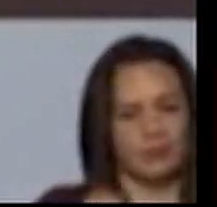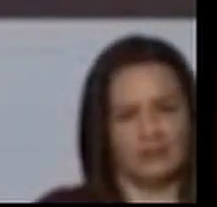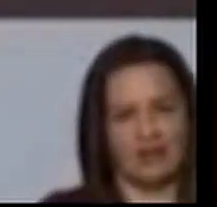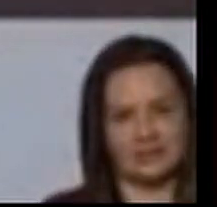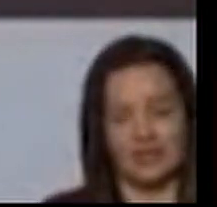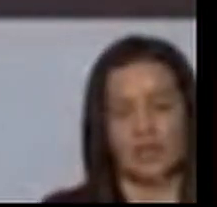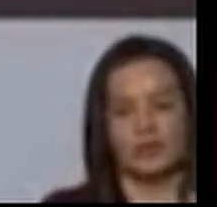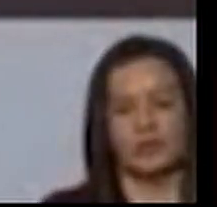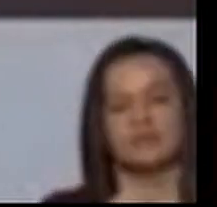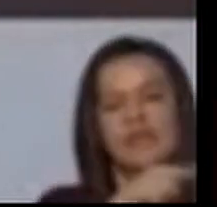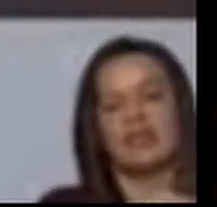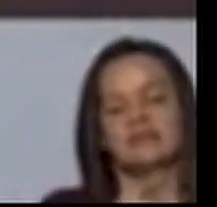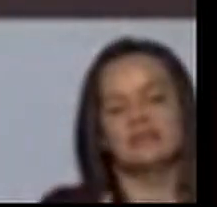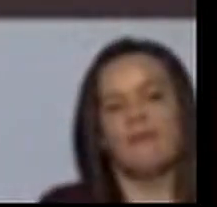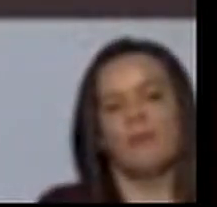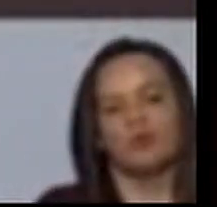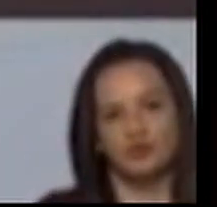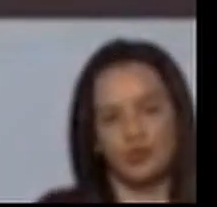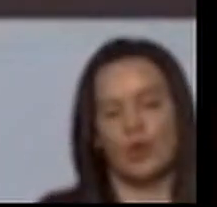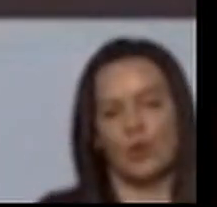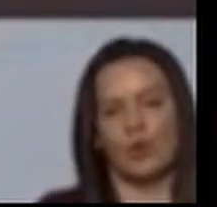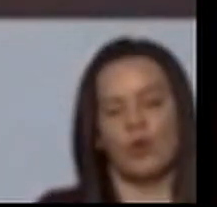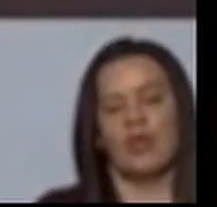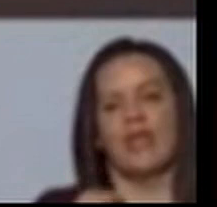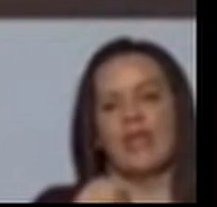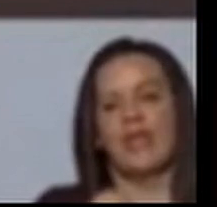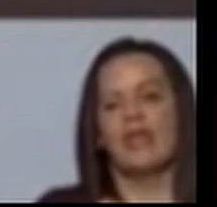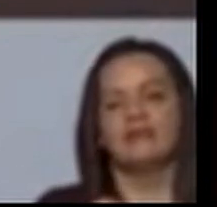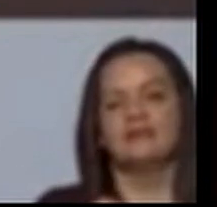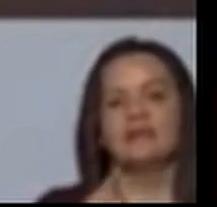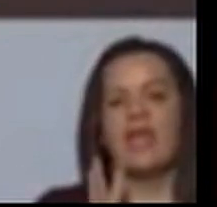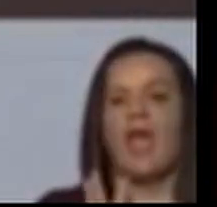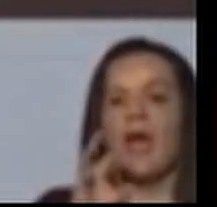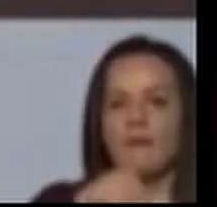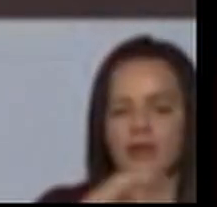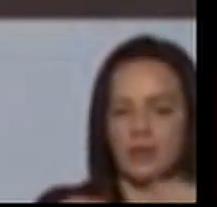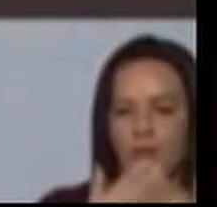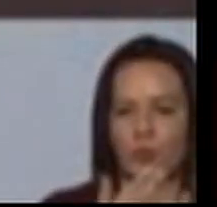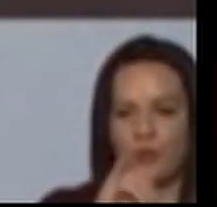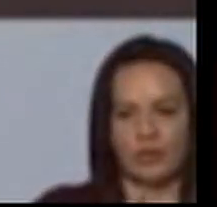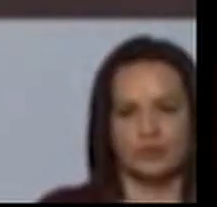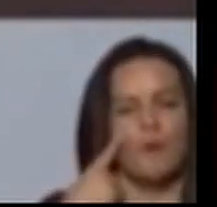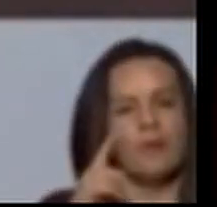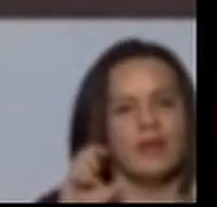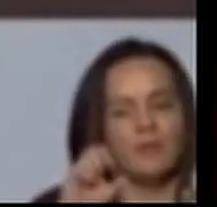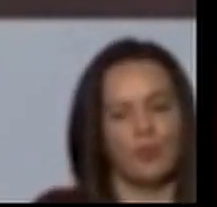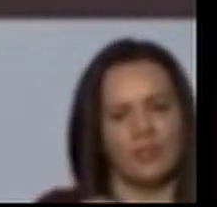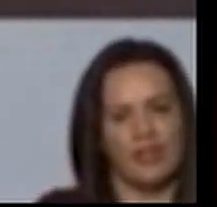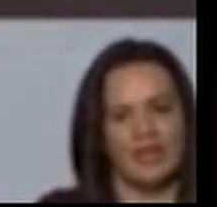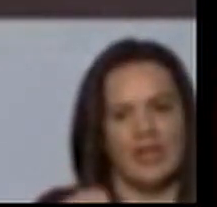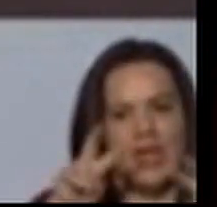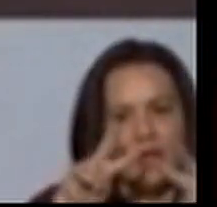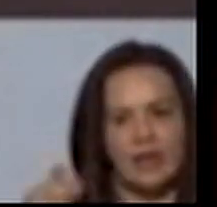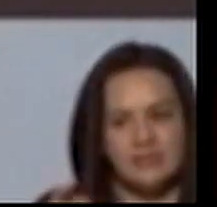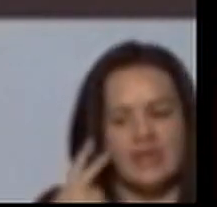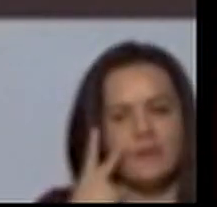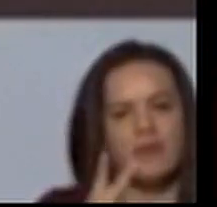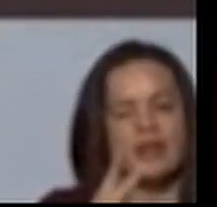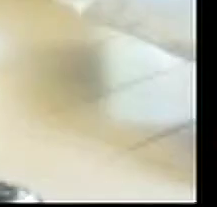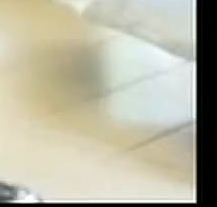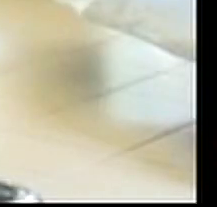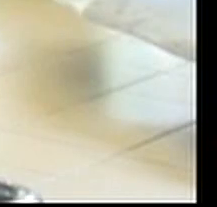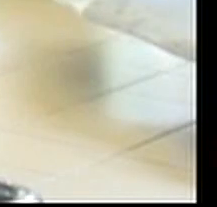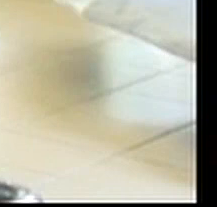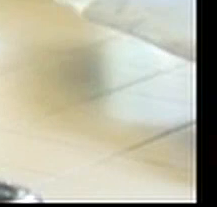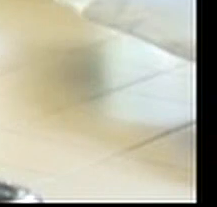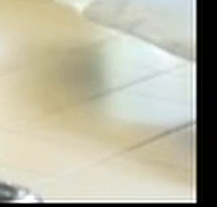moción recoge esa preocupación de esta diputada para poder realmente atacar el problema y agarrarlo de donde tiene que